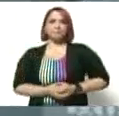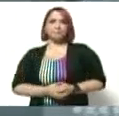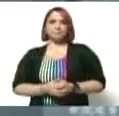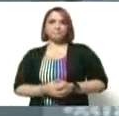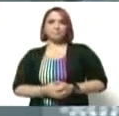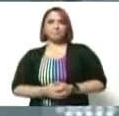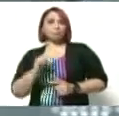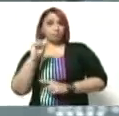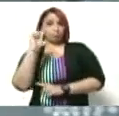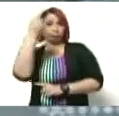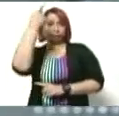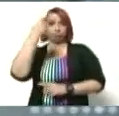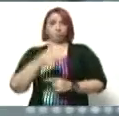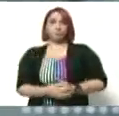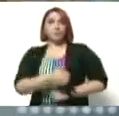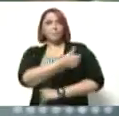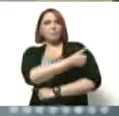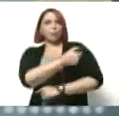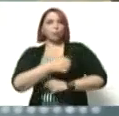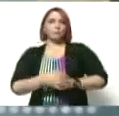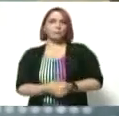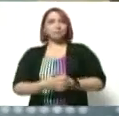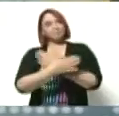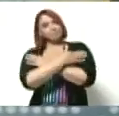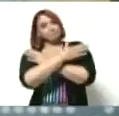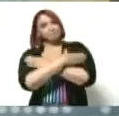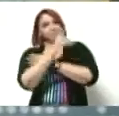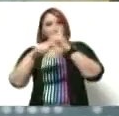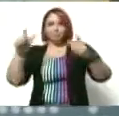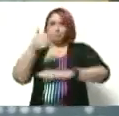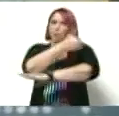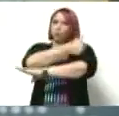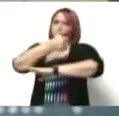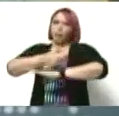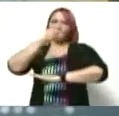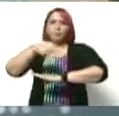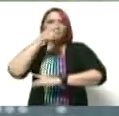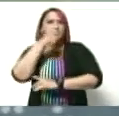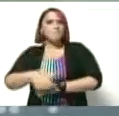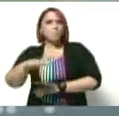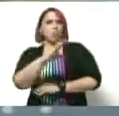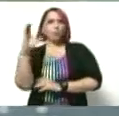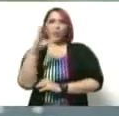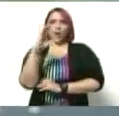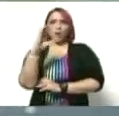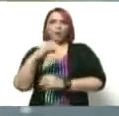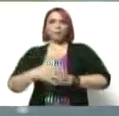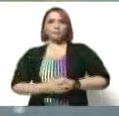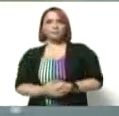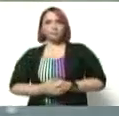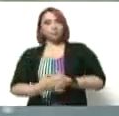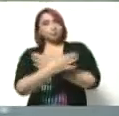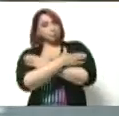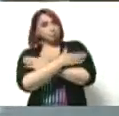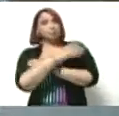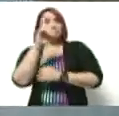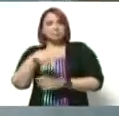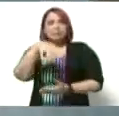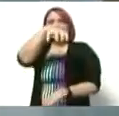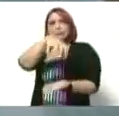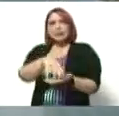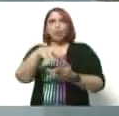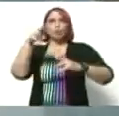del primero en vacunación felicitamos a sus autoridades y al pueblo de caracas felicitamos también al estado